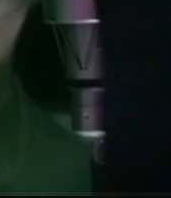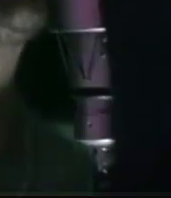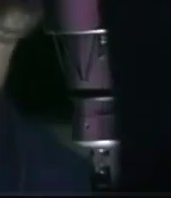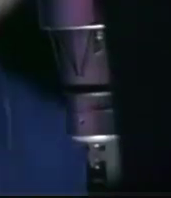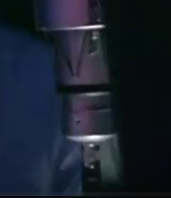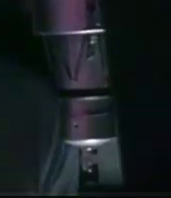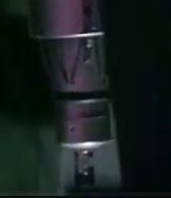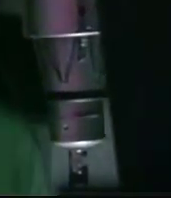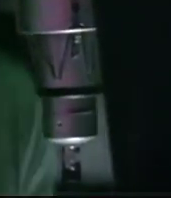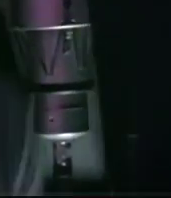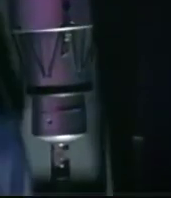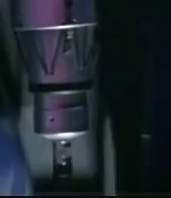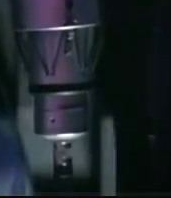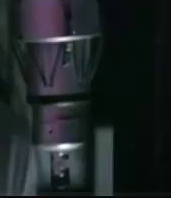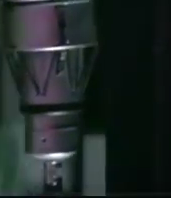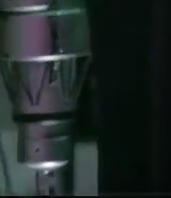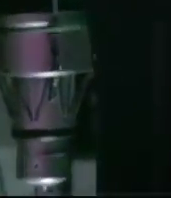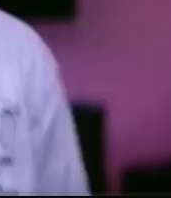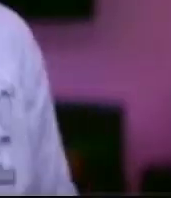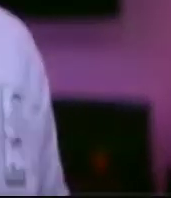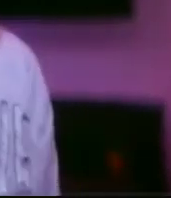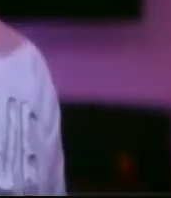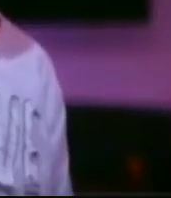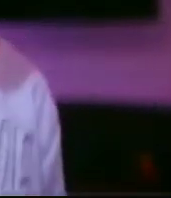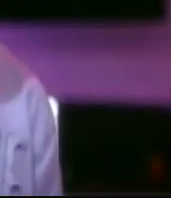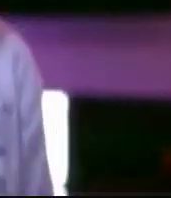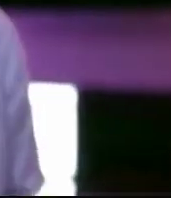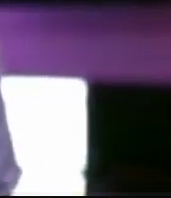vives en mis pensamientos, que tú eres mi luz.